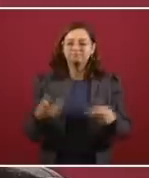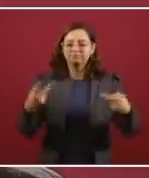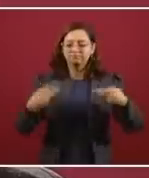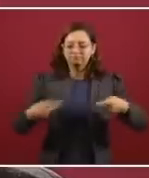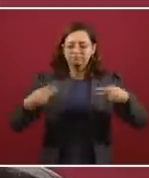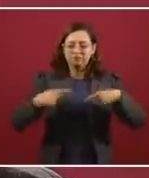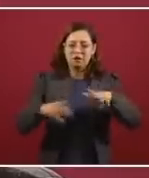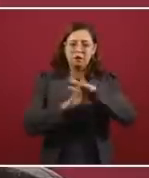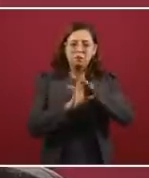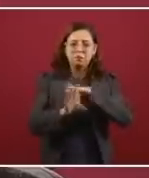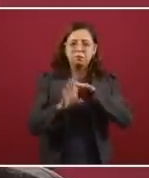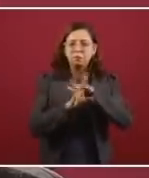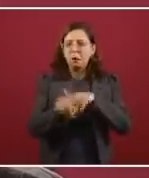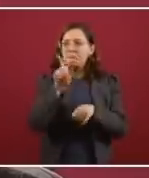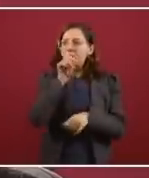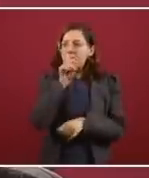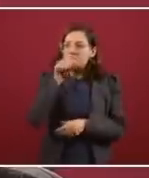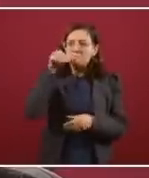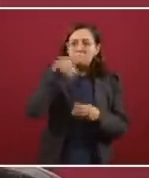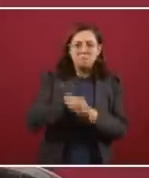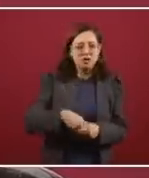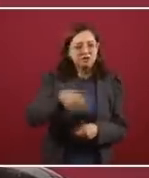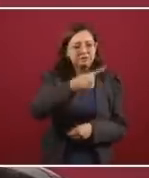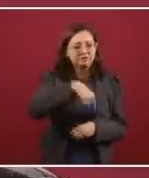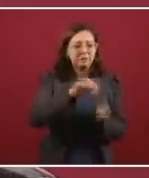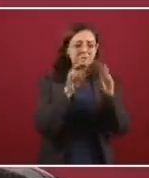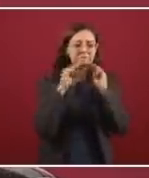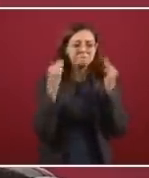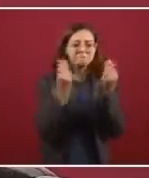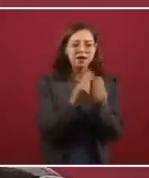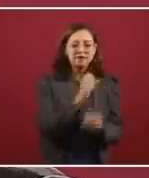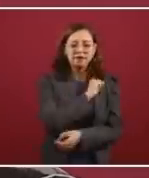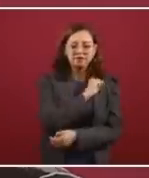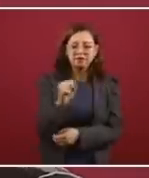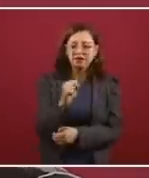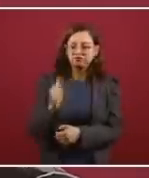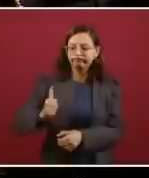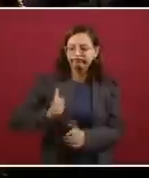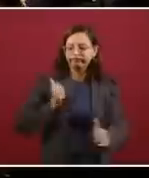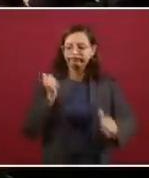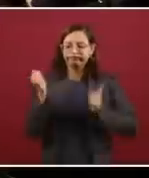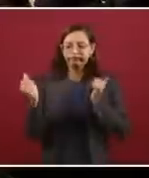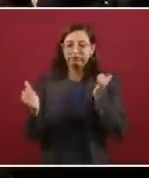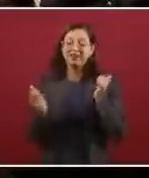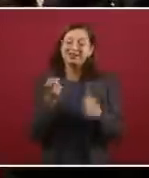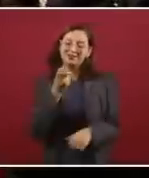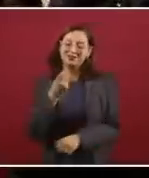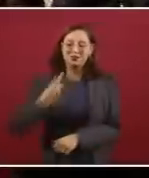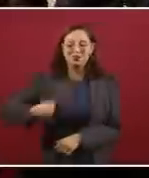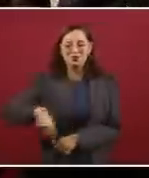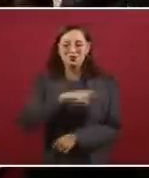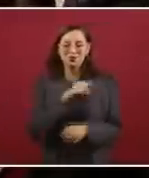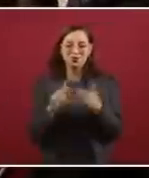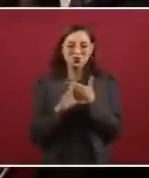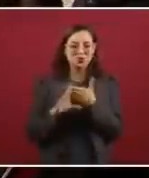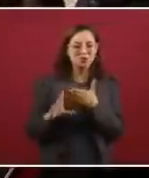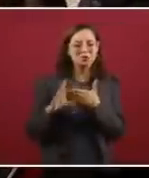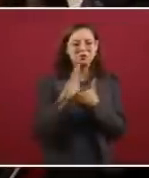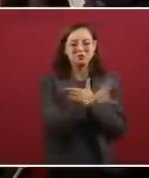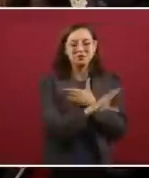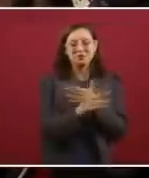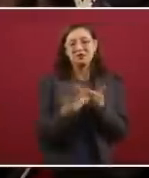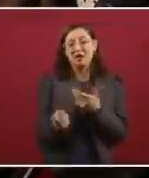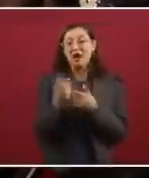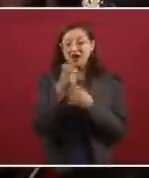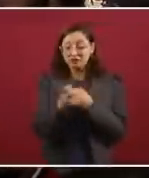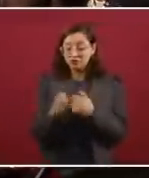irregular, anónimo, en manos de delincuencia organizada o no. Y por eso estamos creando 60,000 empleos por primera vez en